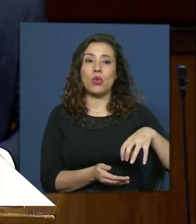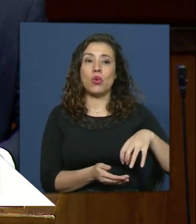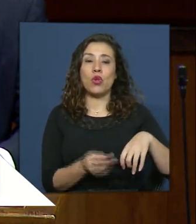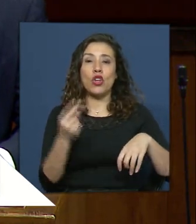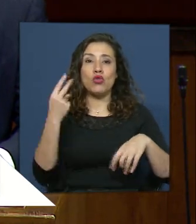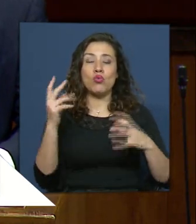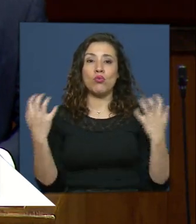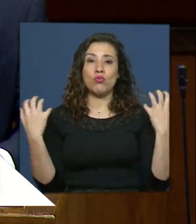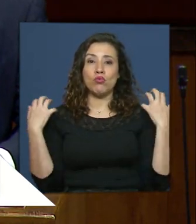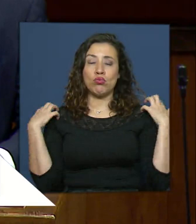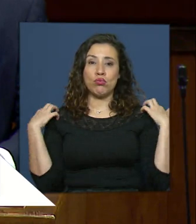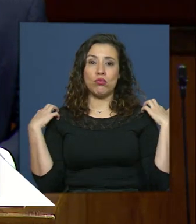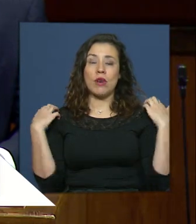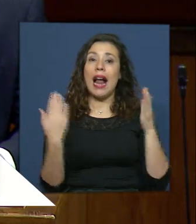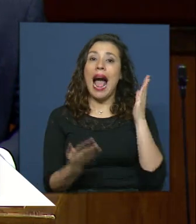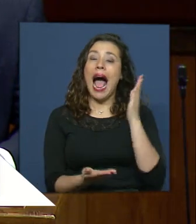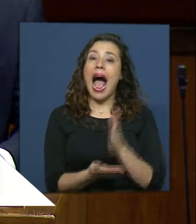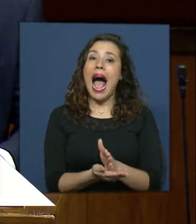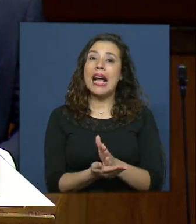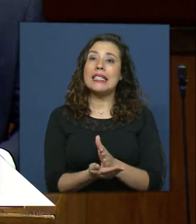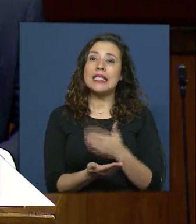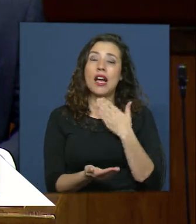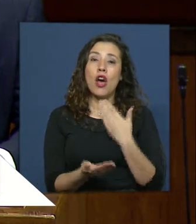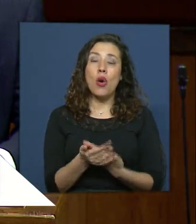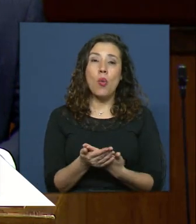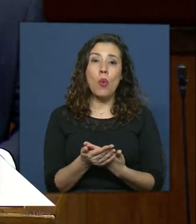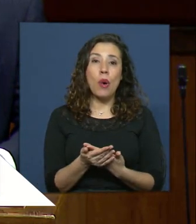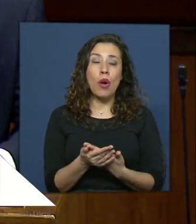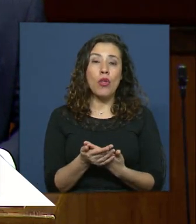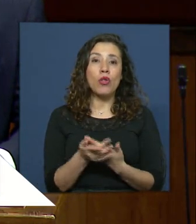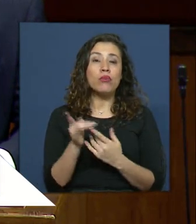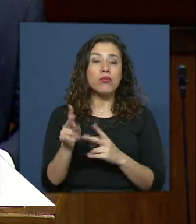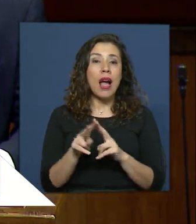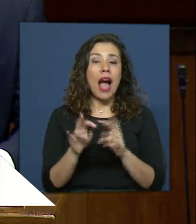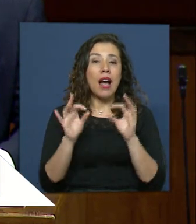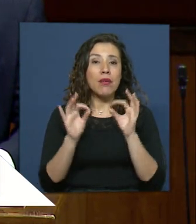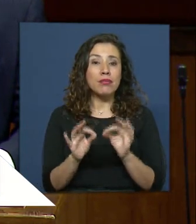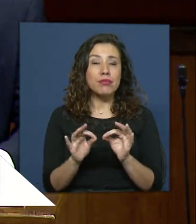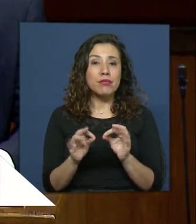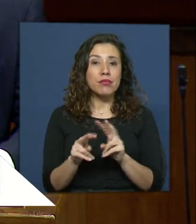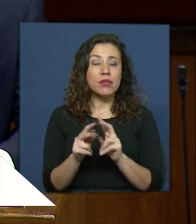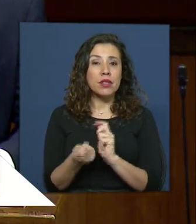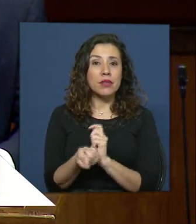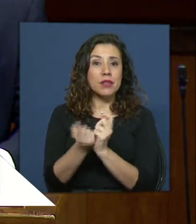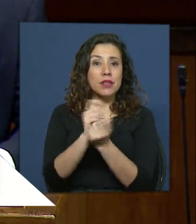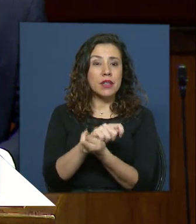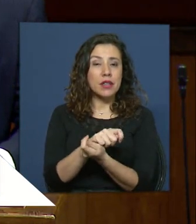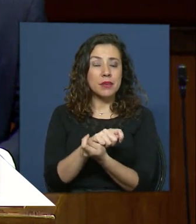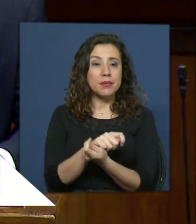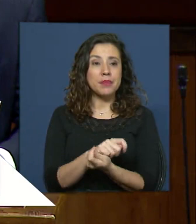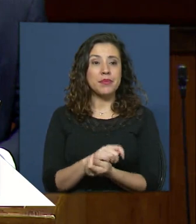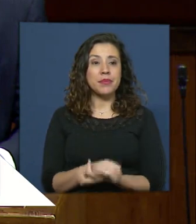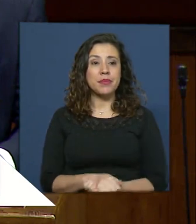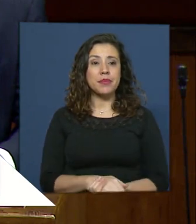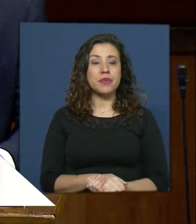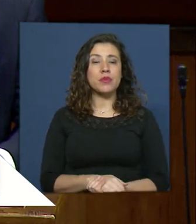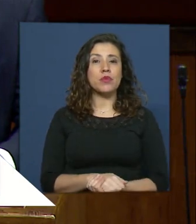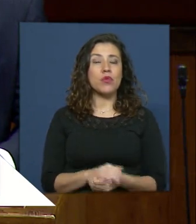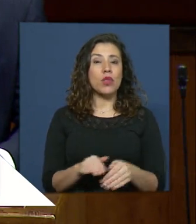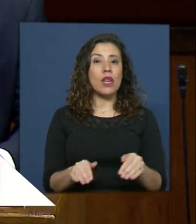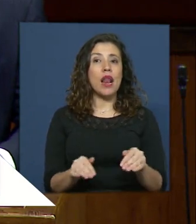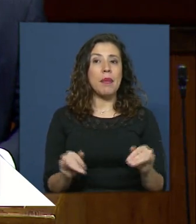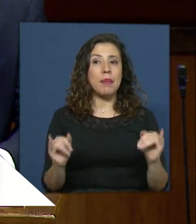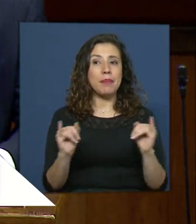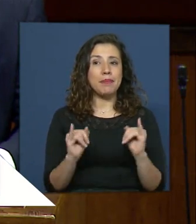su dependencia, hasta el momento en que ejerzan dicha facultad en los términos y con los